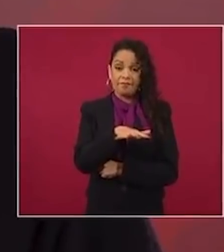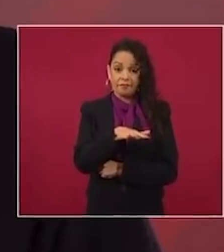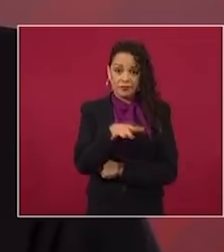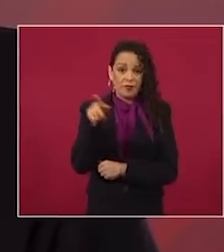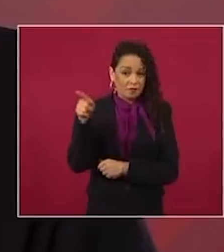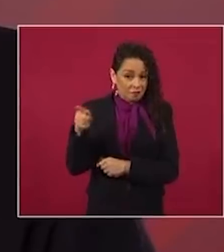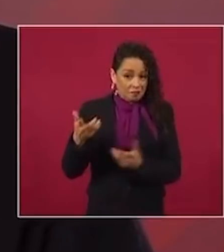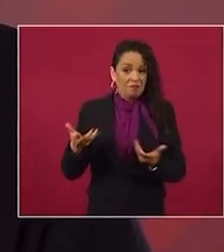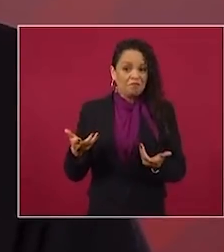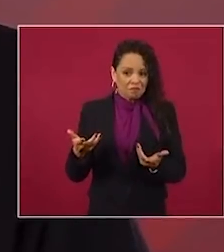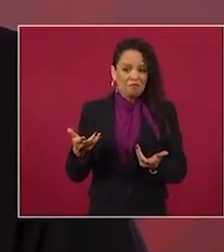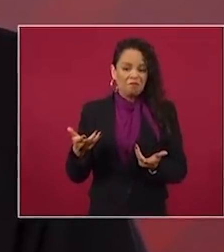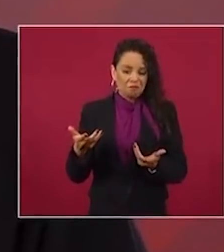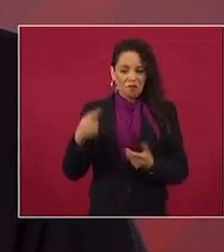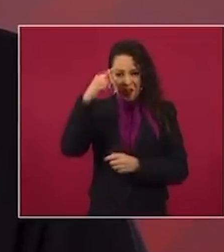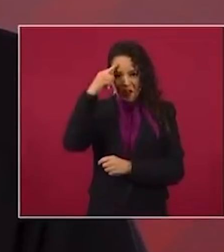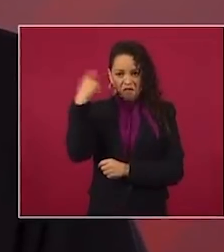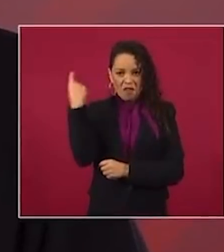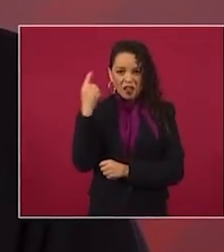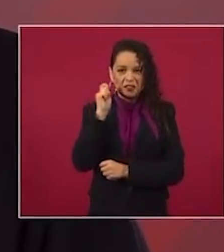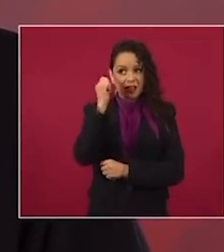capaces de inventar